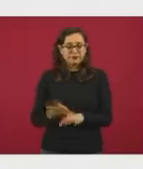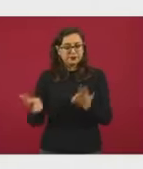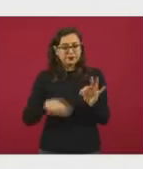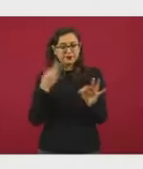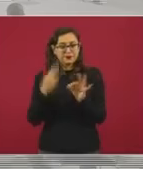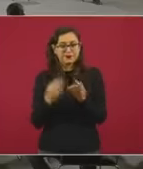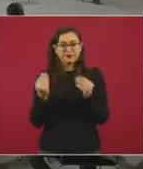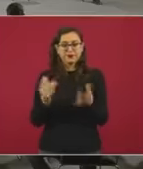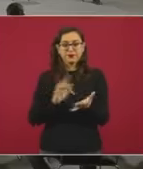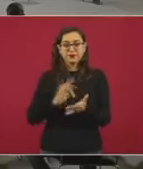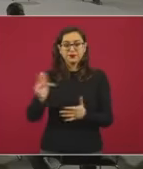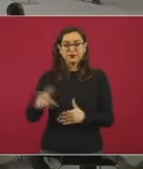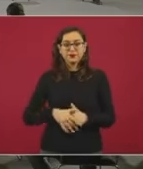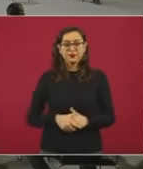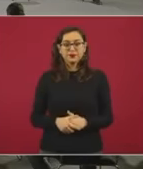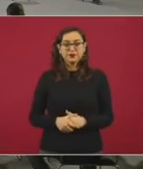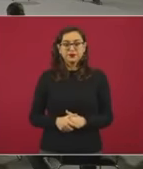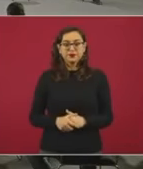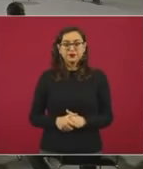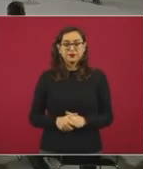Muchas gracias.